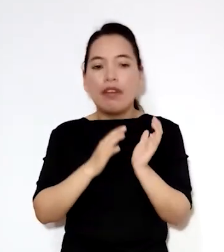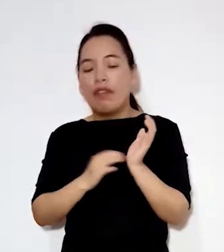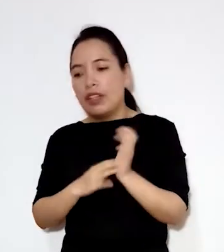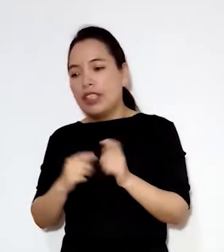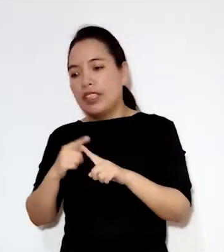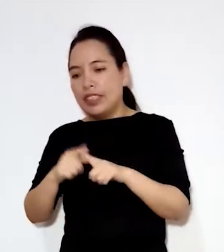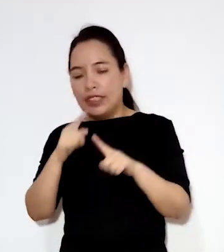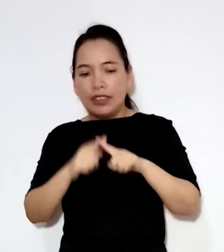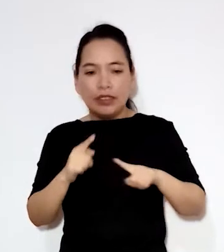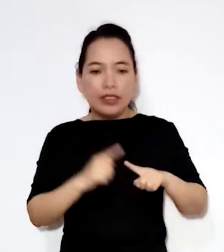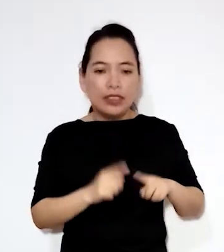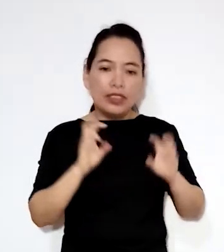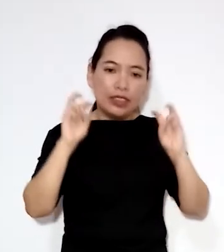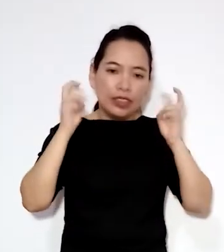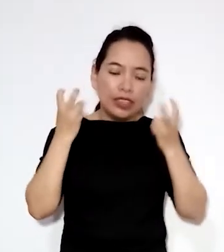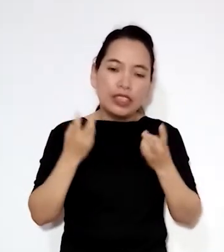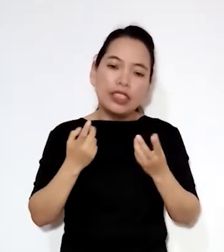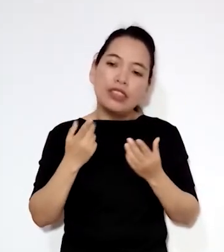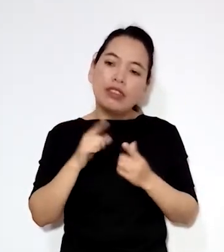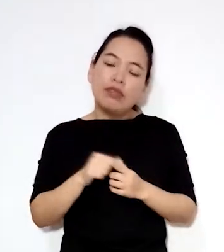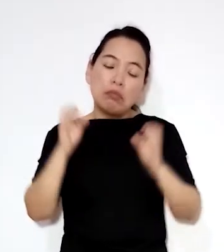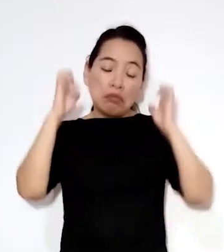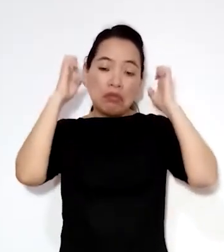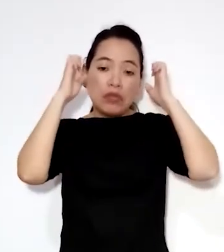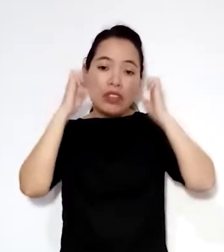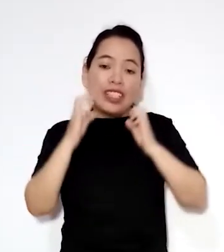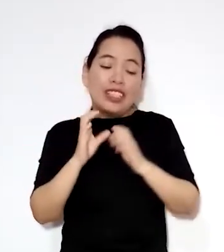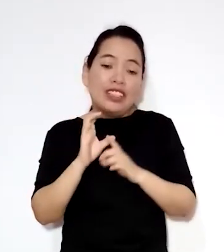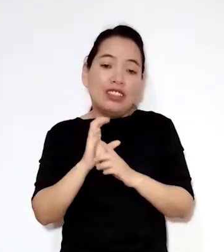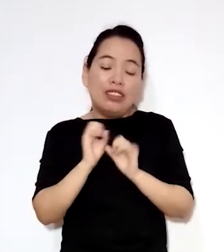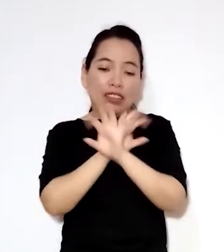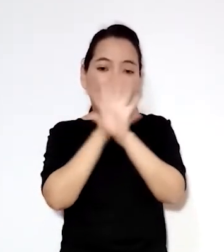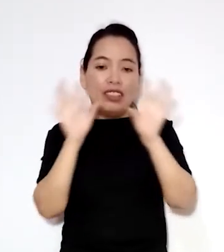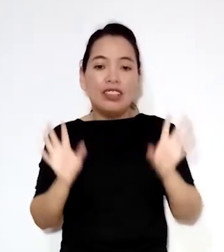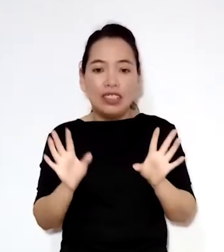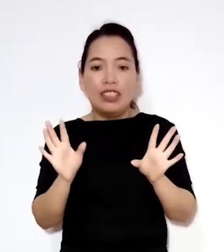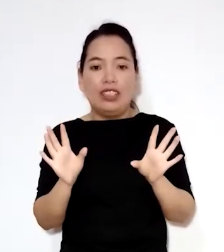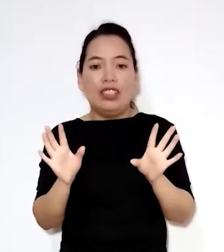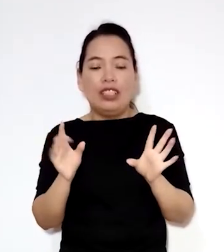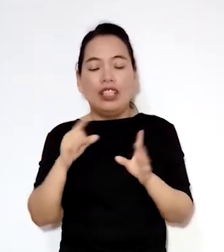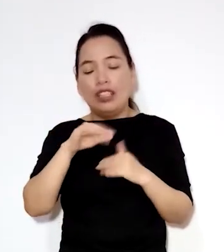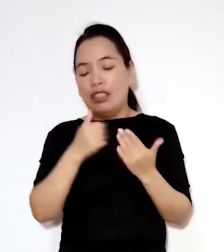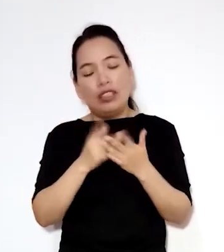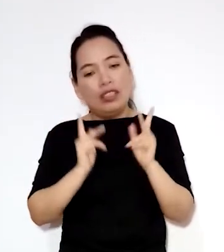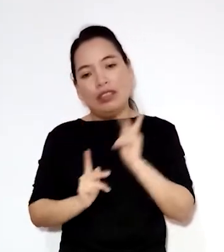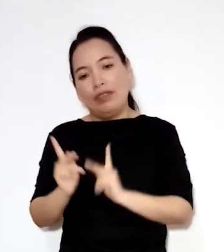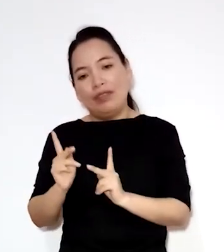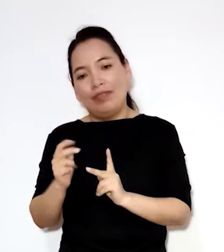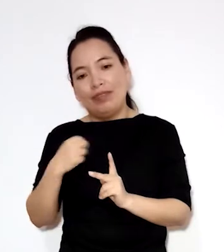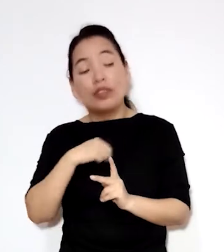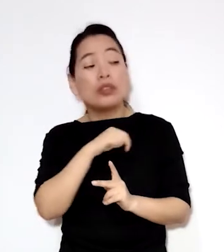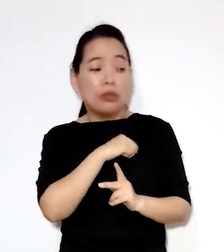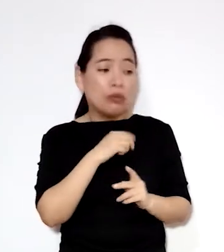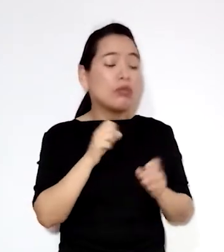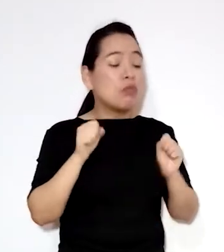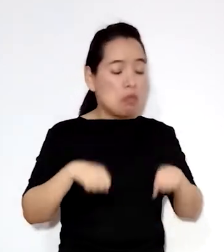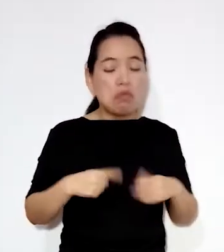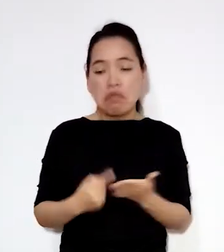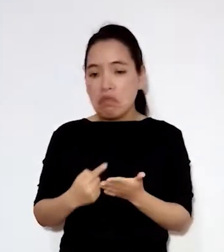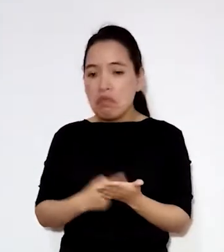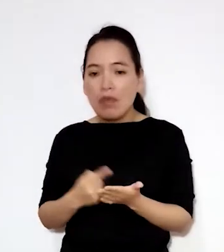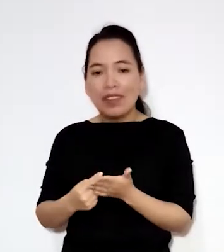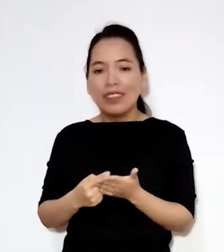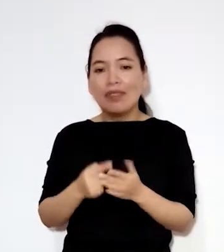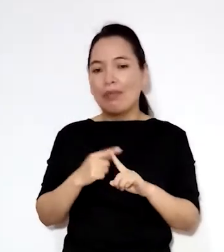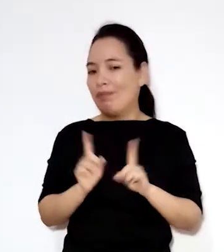no estamos listos para llegar o listas para llegar a la inclusión total, que nos hacen falta evidentemente los apoyos